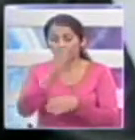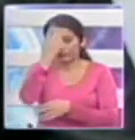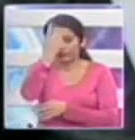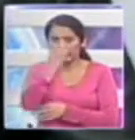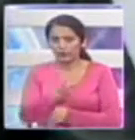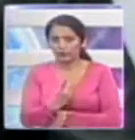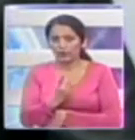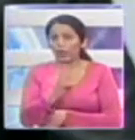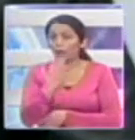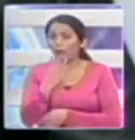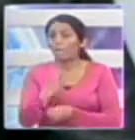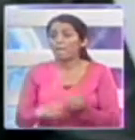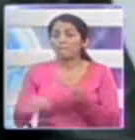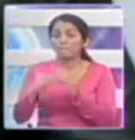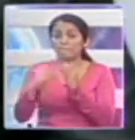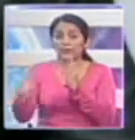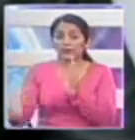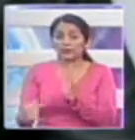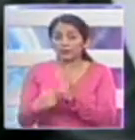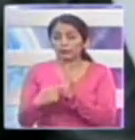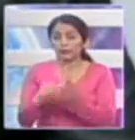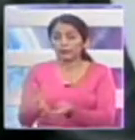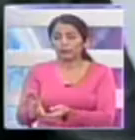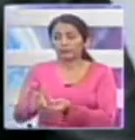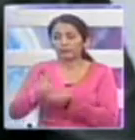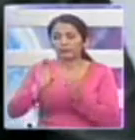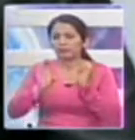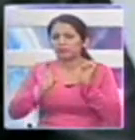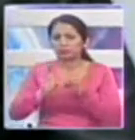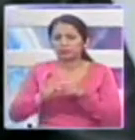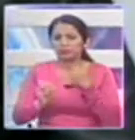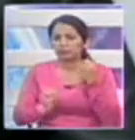para utilización exclusivamente de